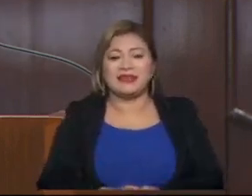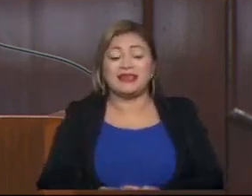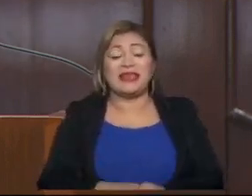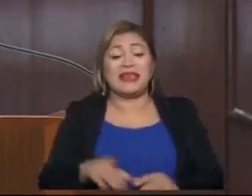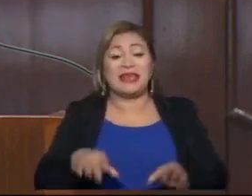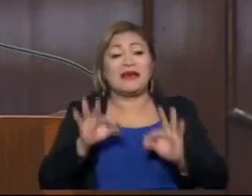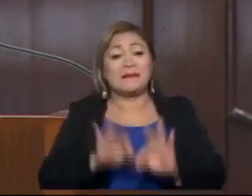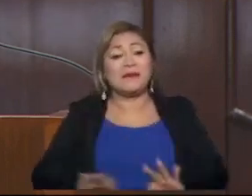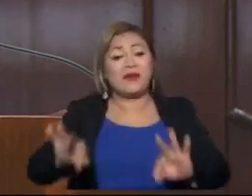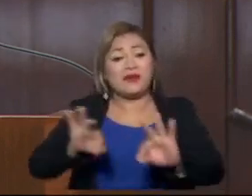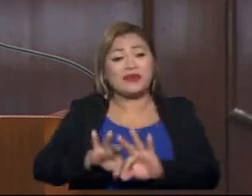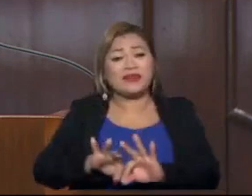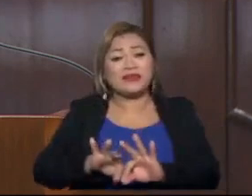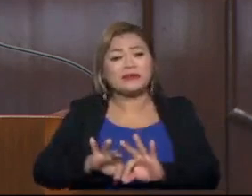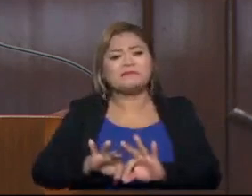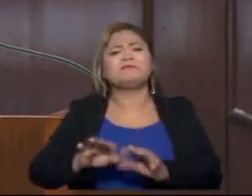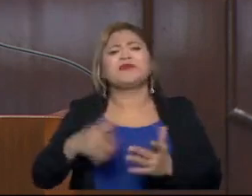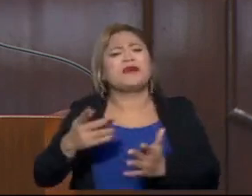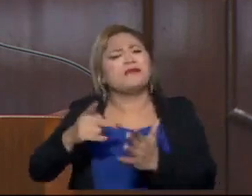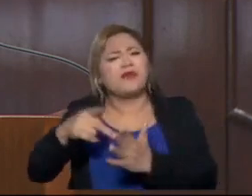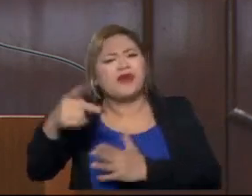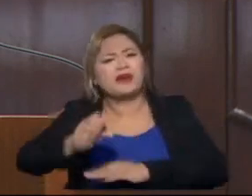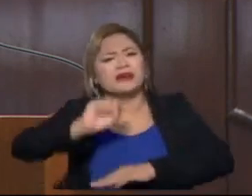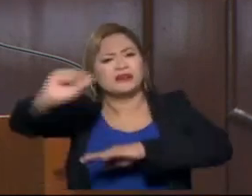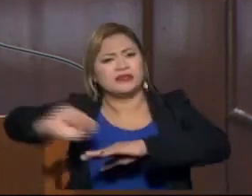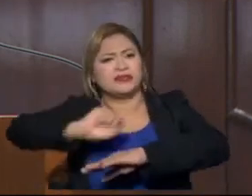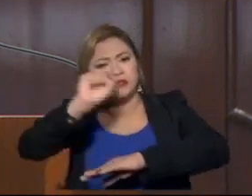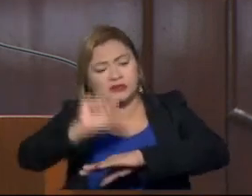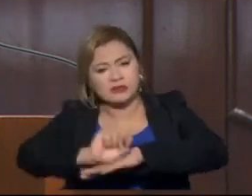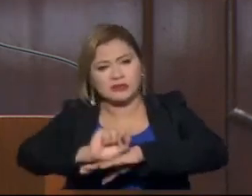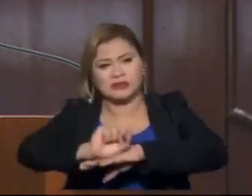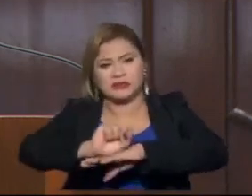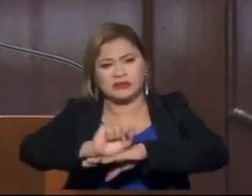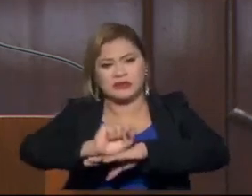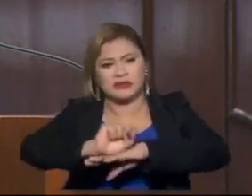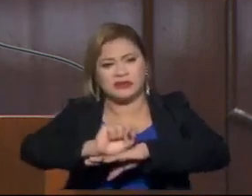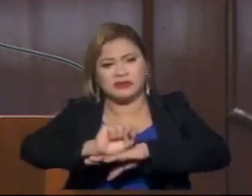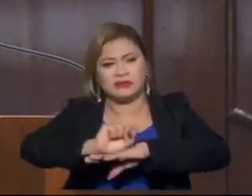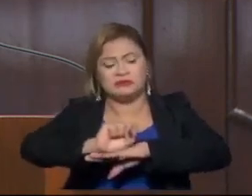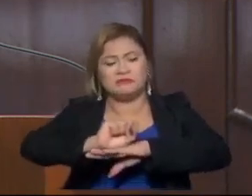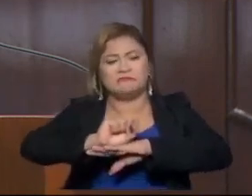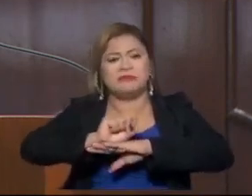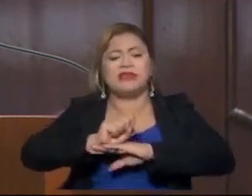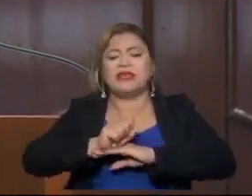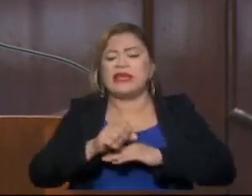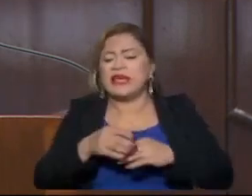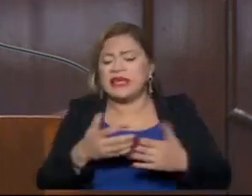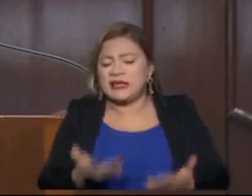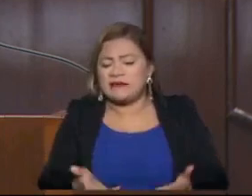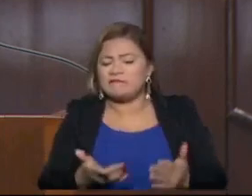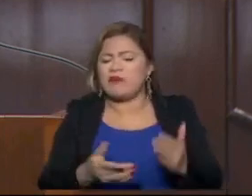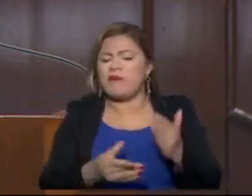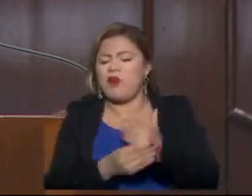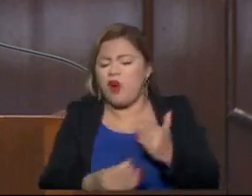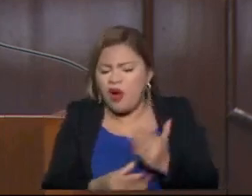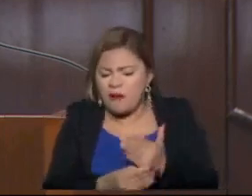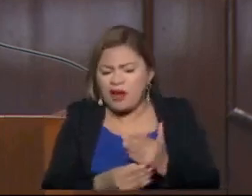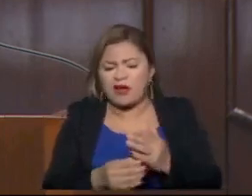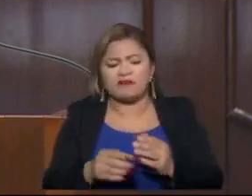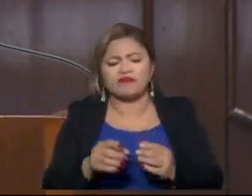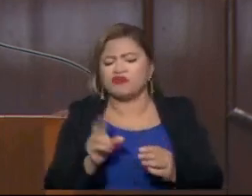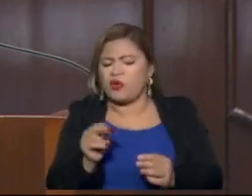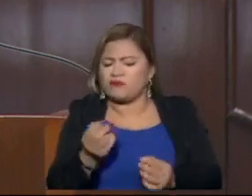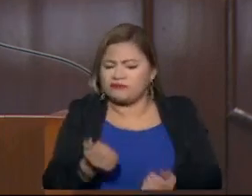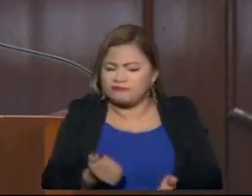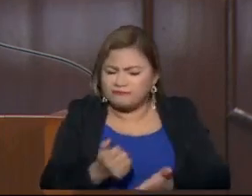Esto se ha hecho mediante programas de carácter social que han reducido el avance de la pobreza, evitando que